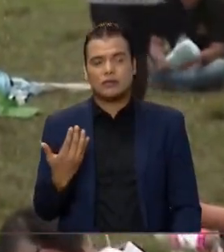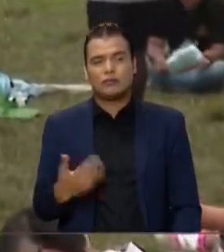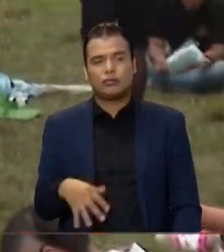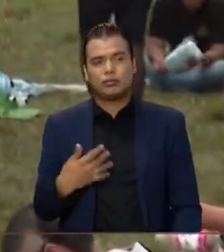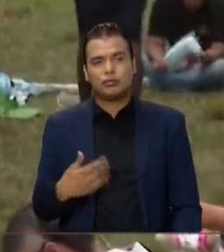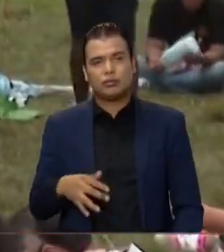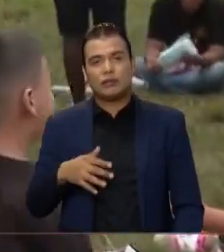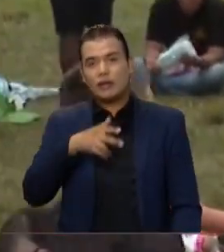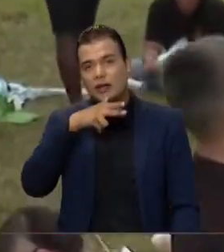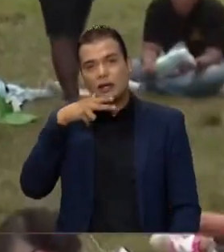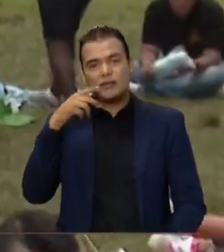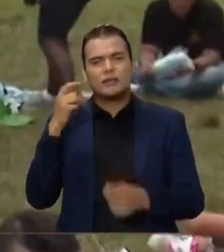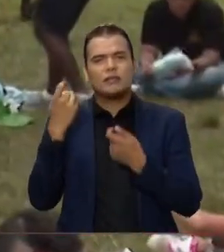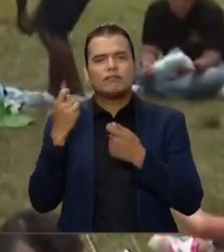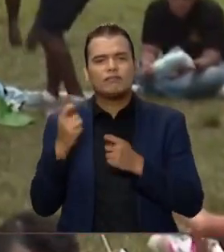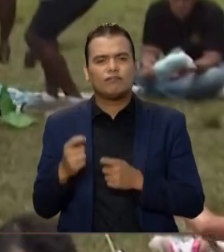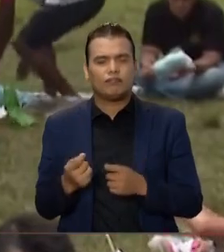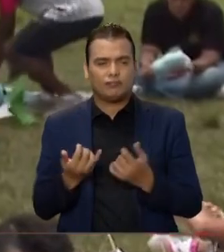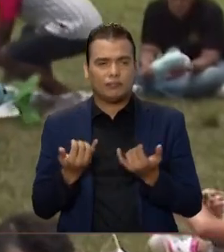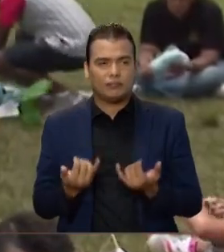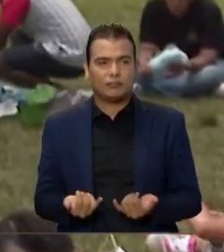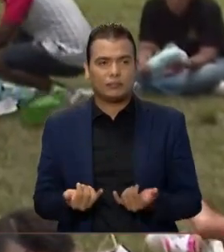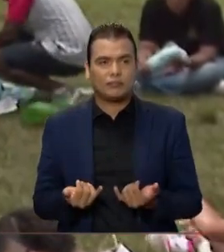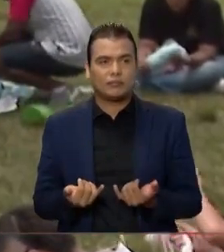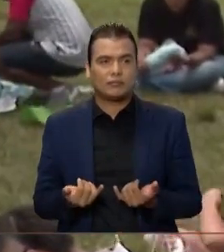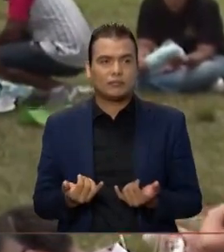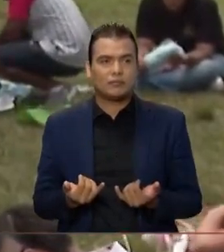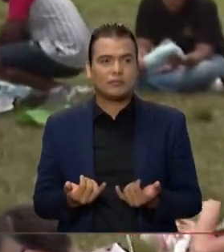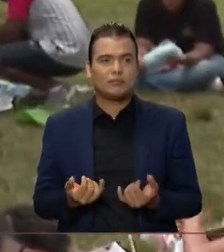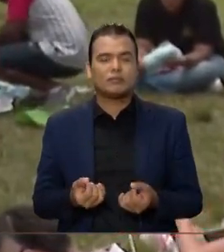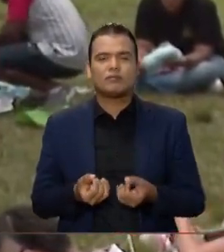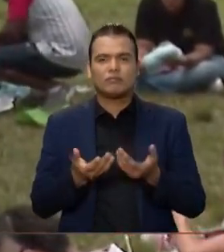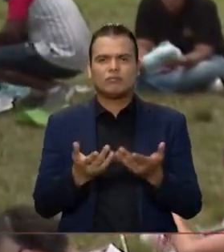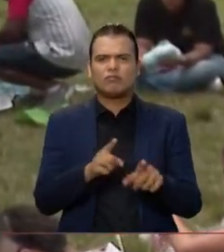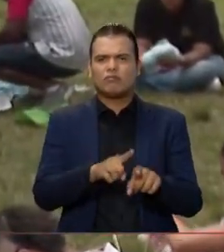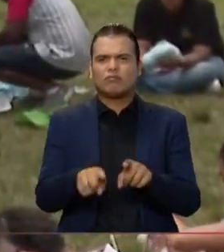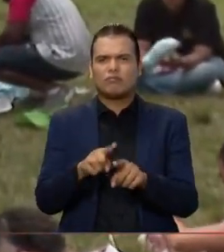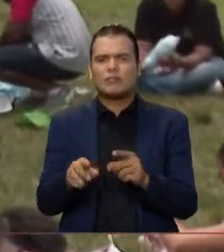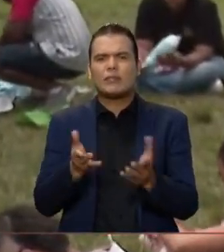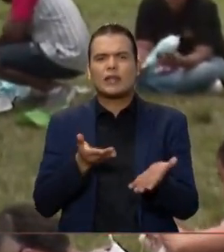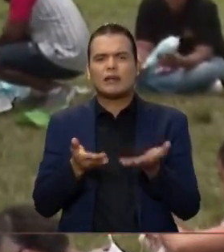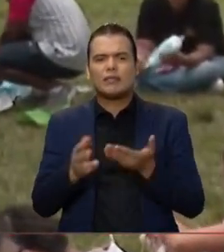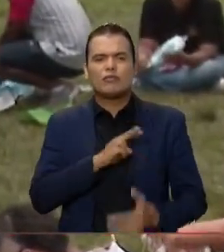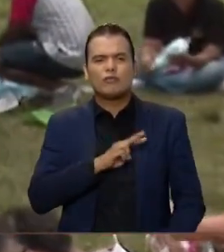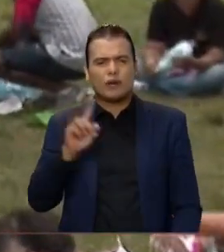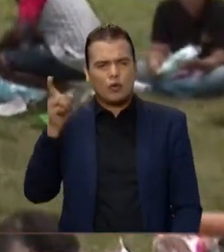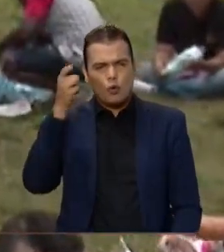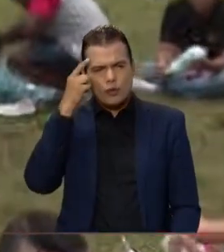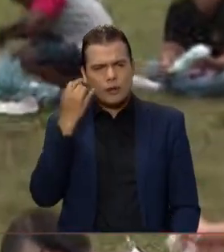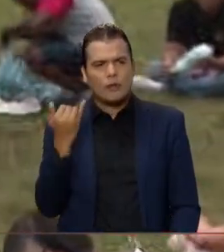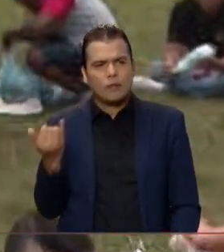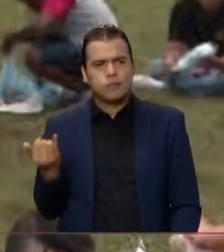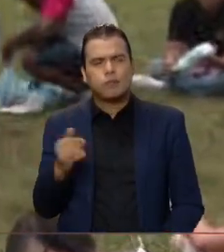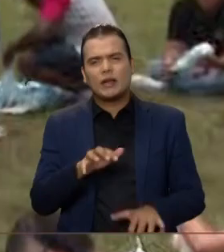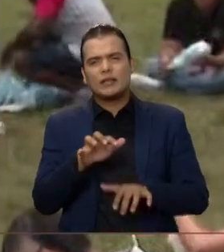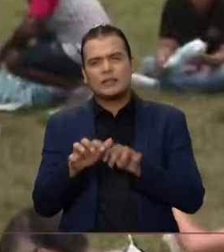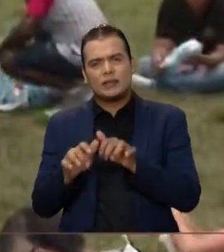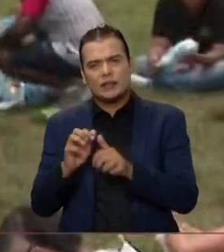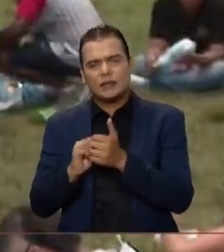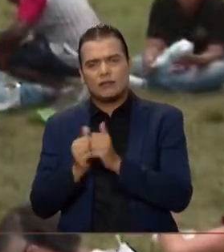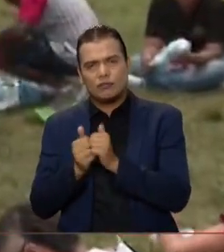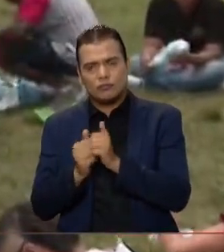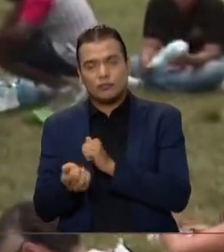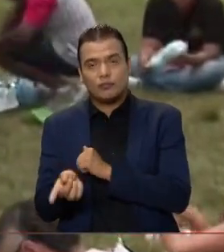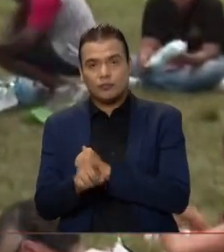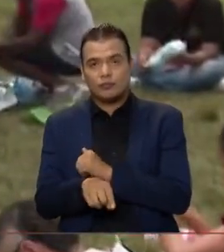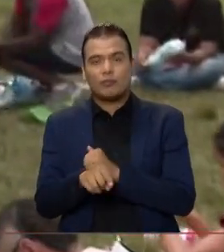es la Hacienda El Paraíso. Y hoy tenemos acá toda la oferta institucional de la Gobernación del Valle del Cauca, donde está la Secretaría de Deporte,